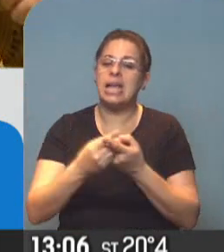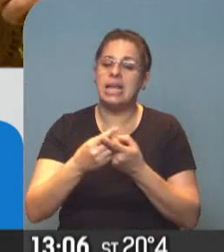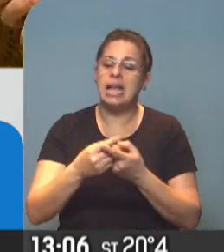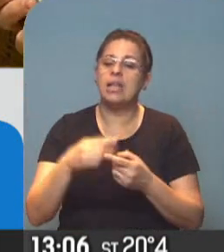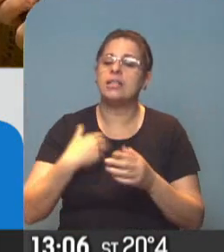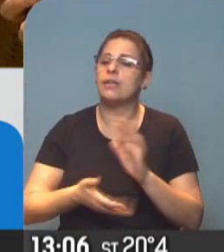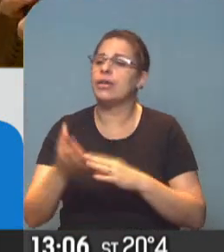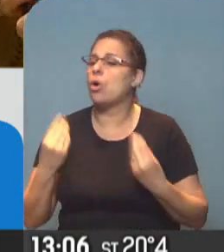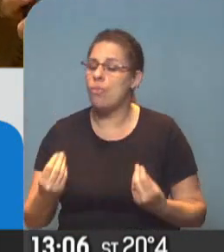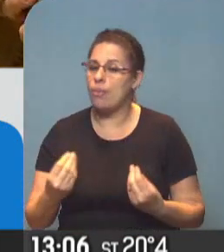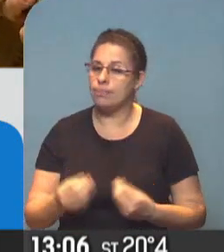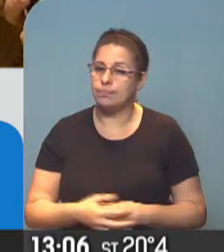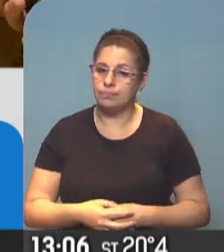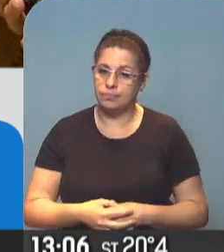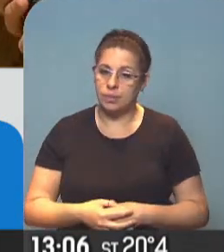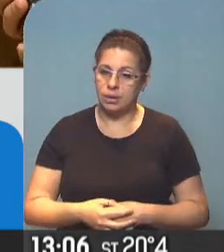si lo escucho